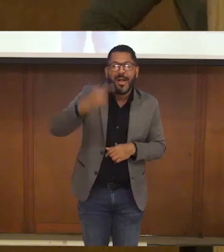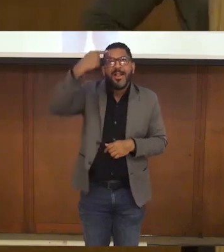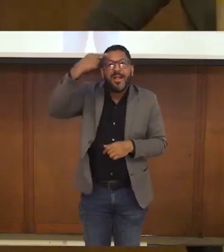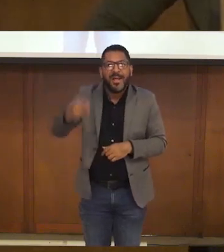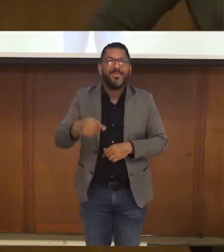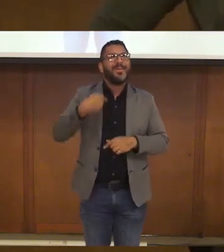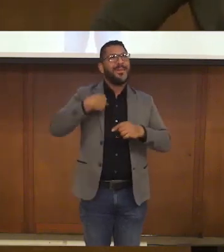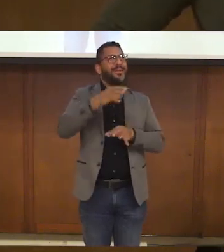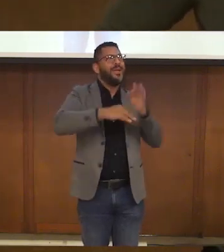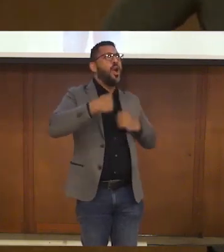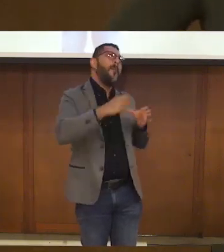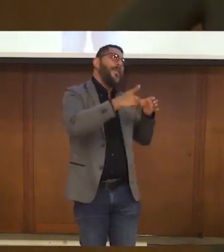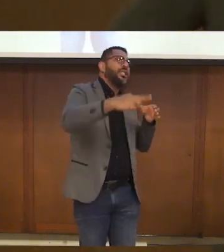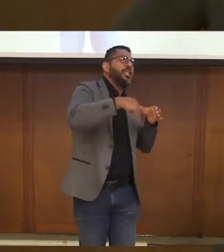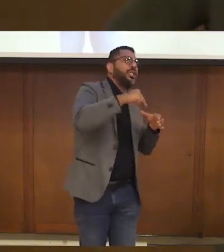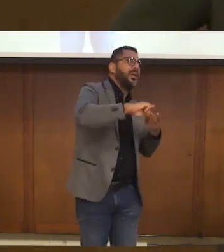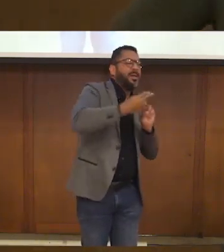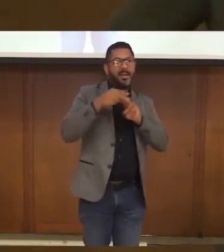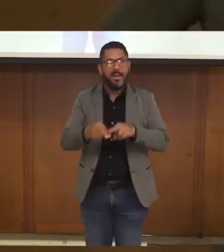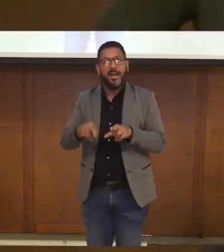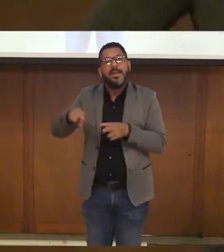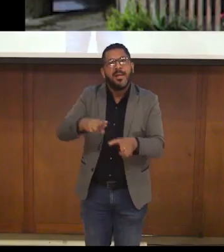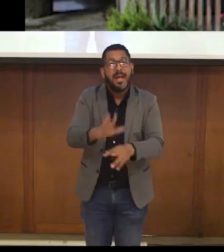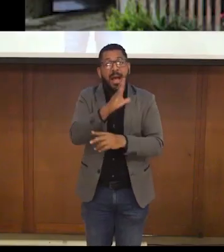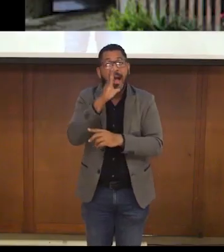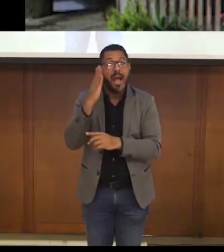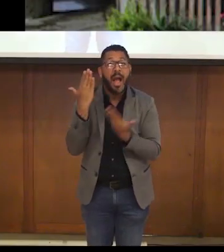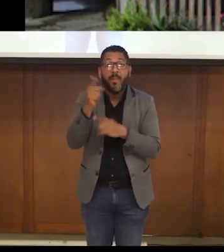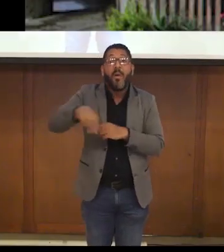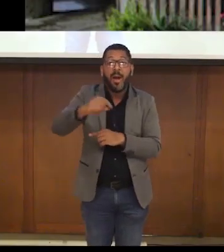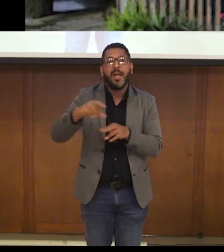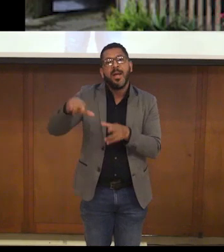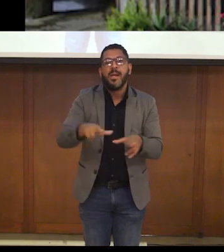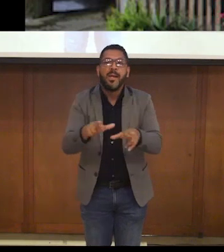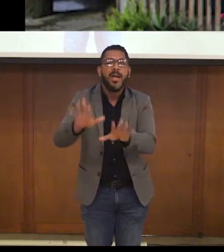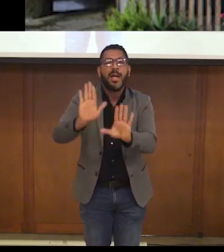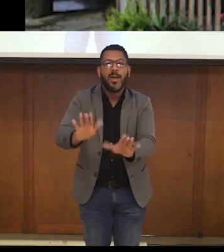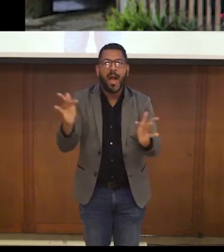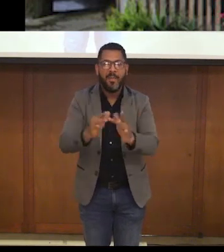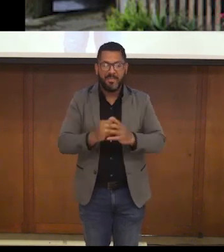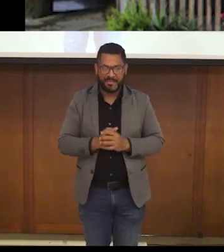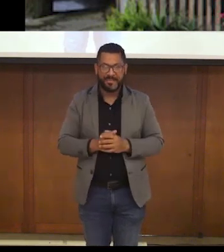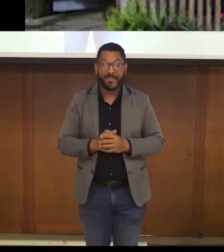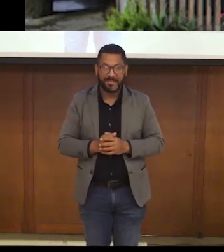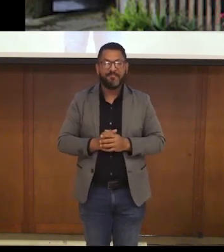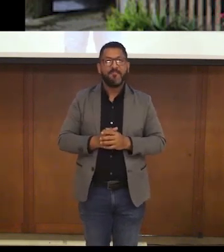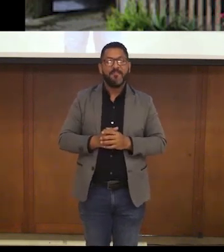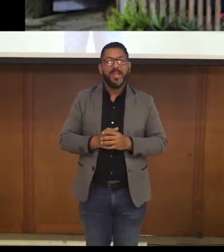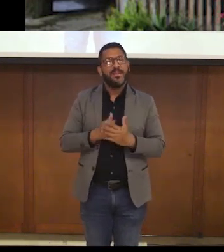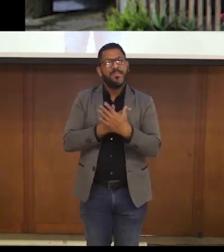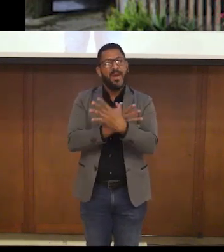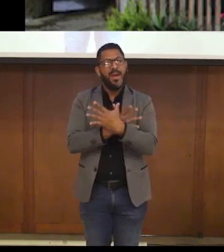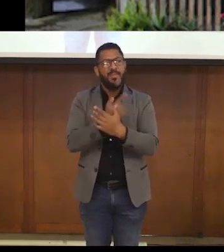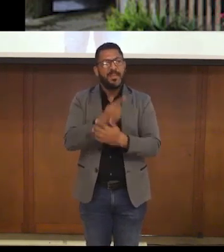distracción, digamos. Para nosotros pues la piscina o bueno, para ellos el río, en el campo y en los pueblos el río. Bueno, entonces